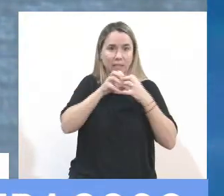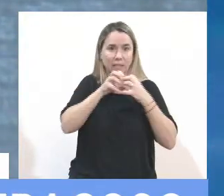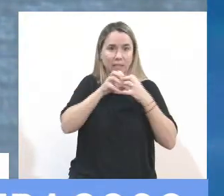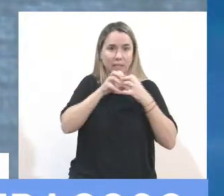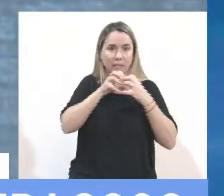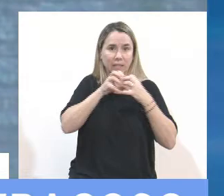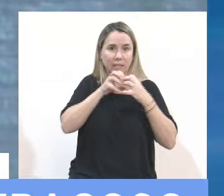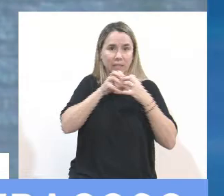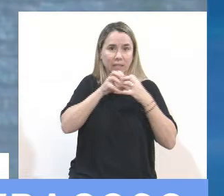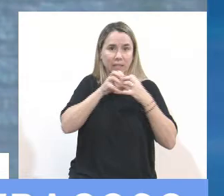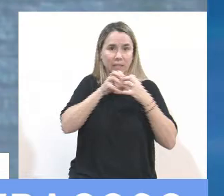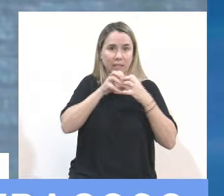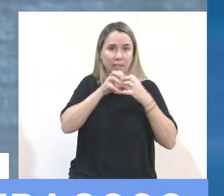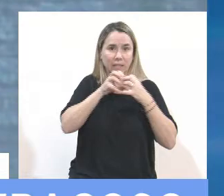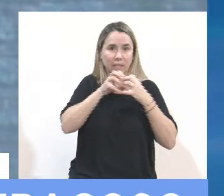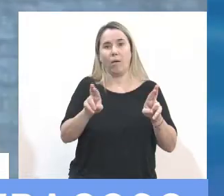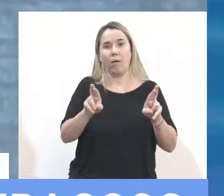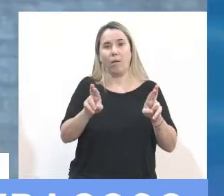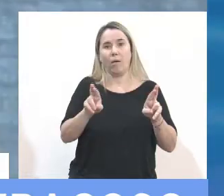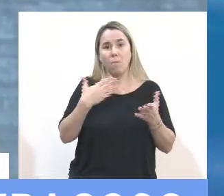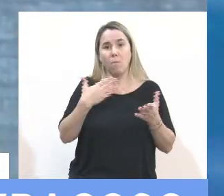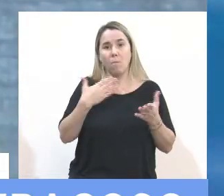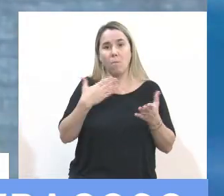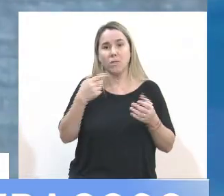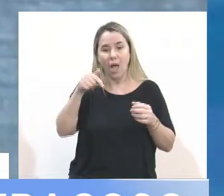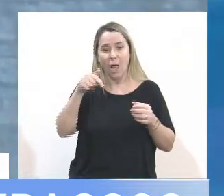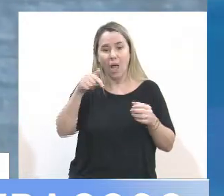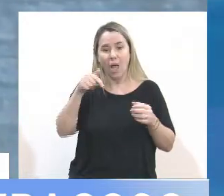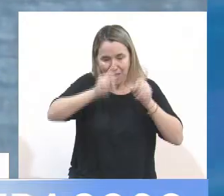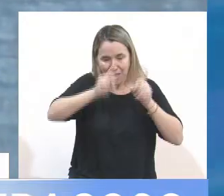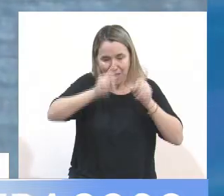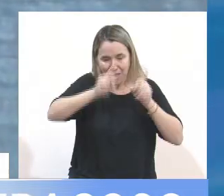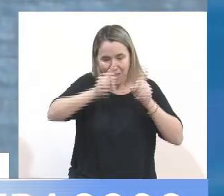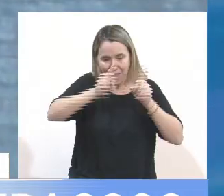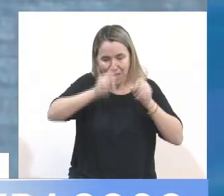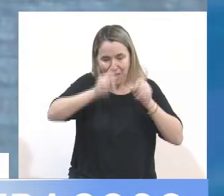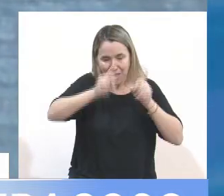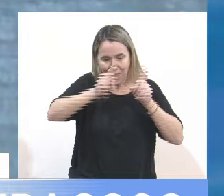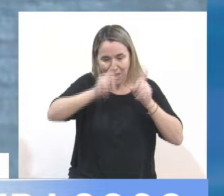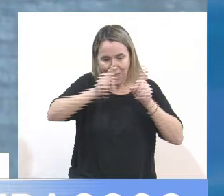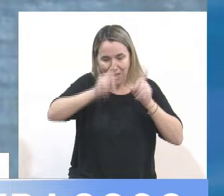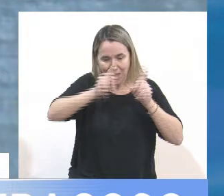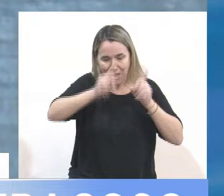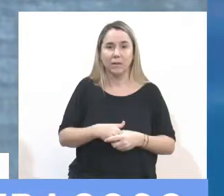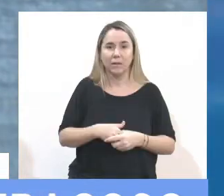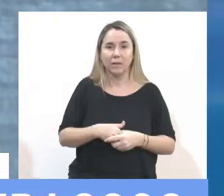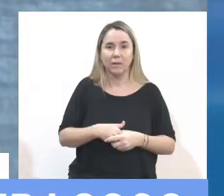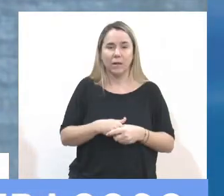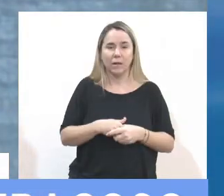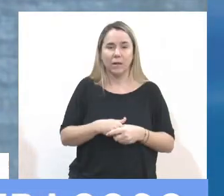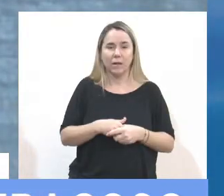comisión y que espero que se logre también ahora a la hora de, de